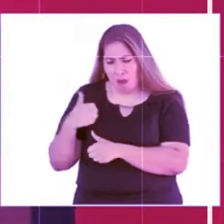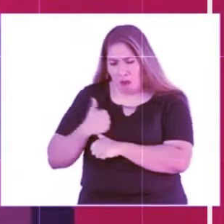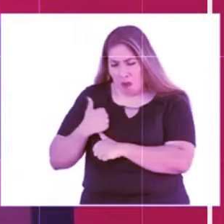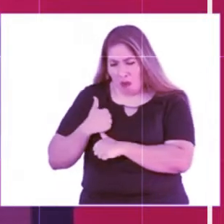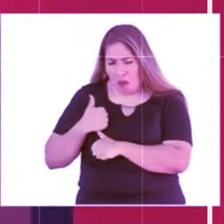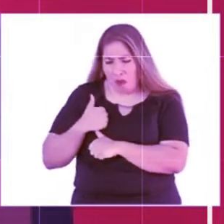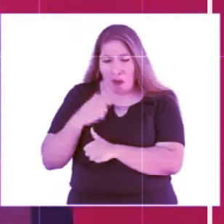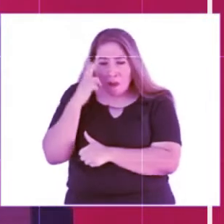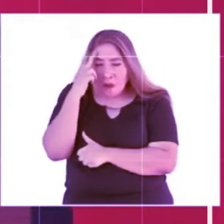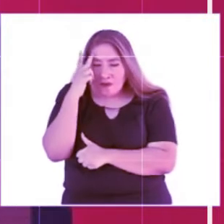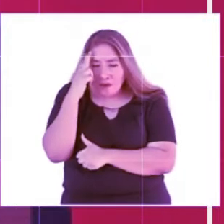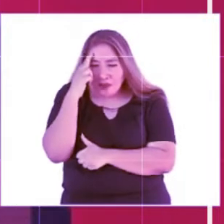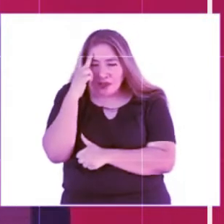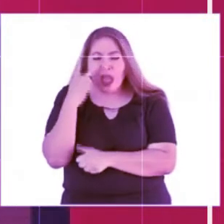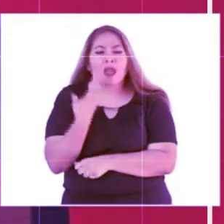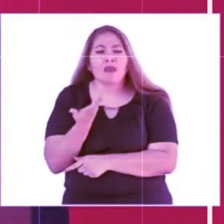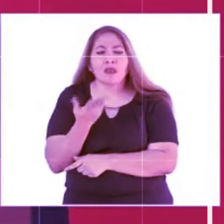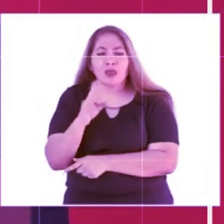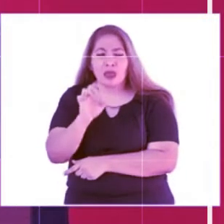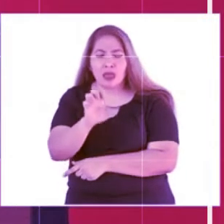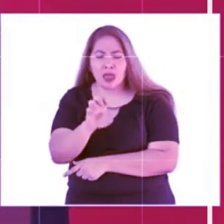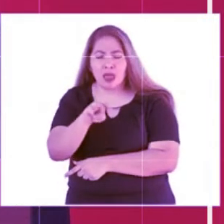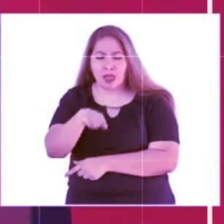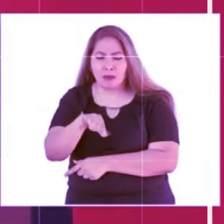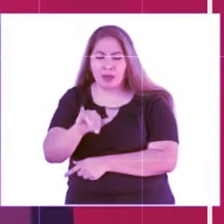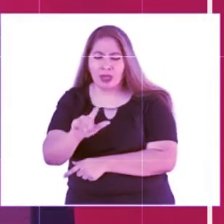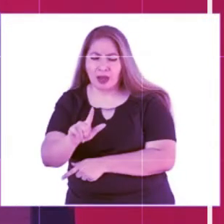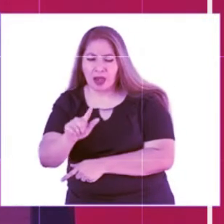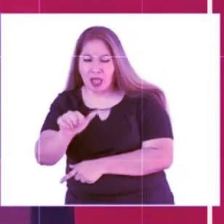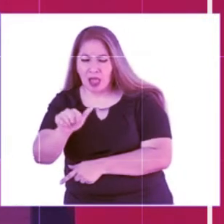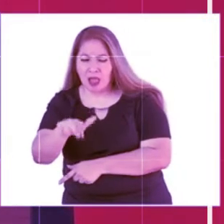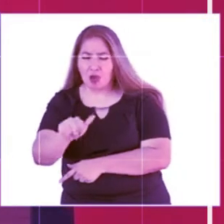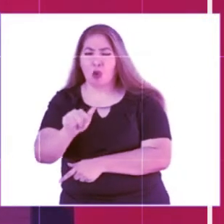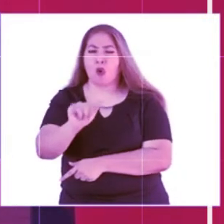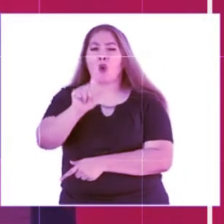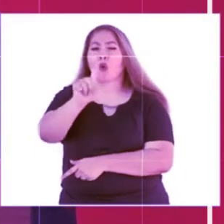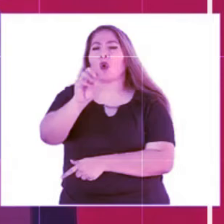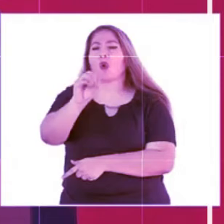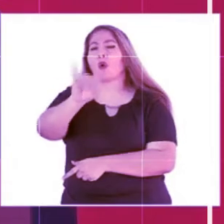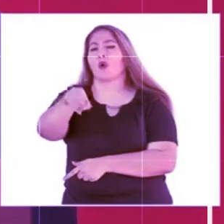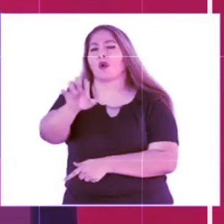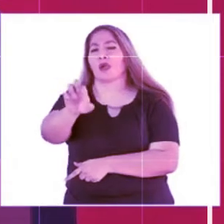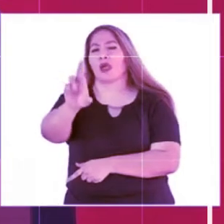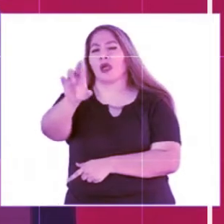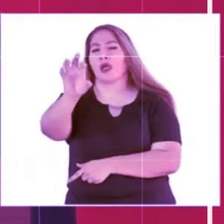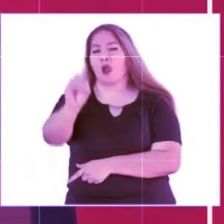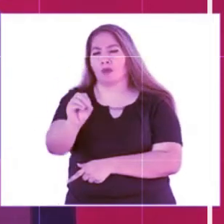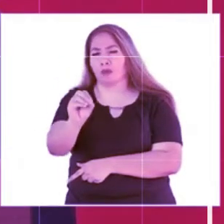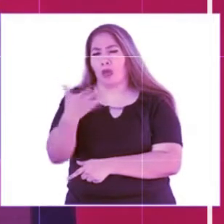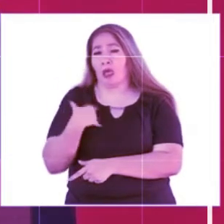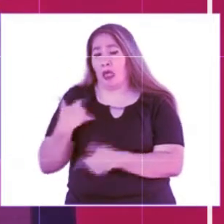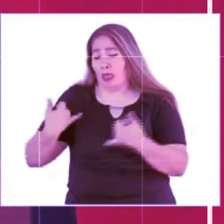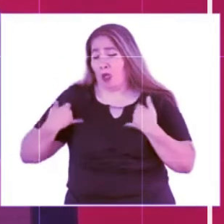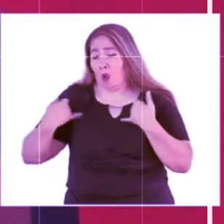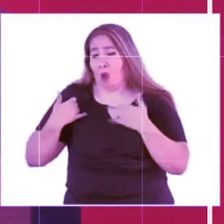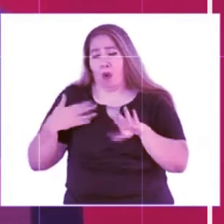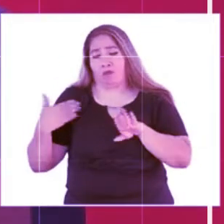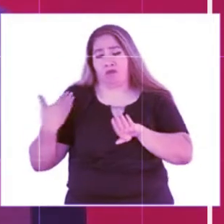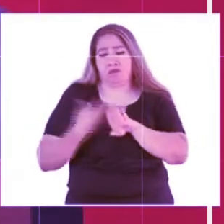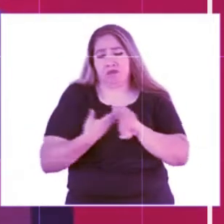militar porfirista fue Emiliano Lojero, que de joven